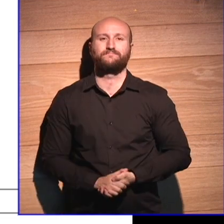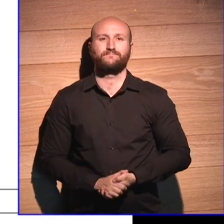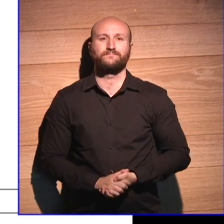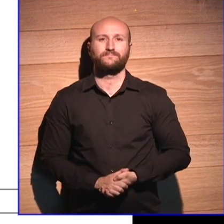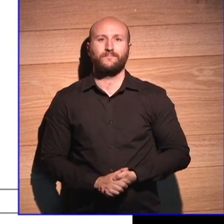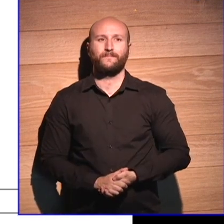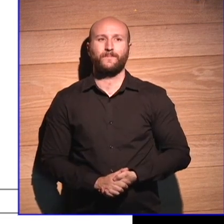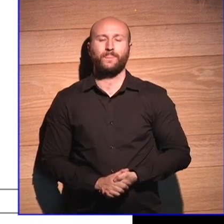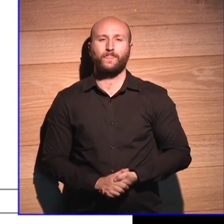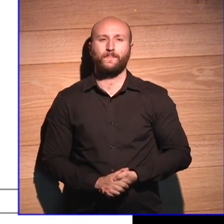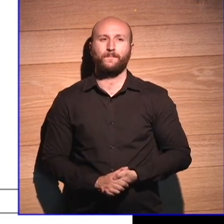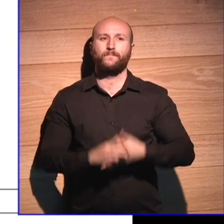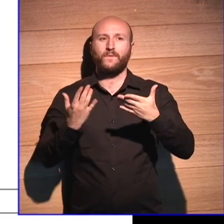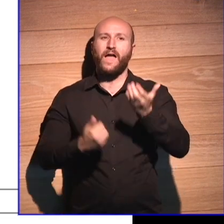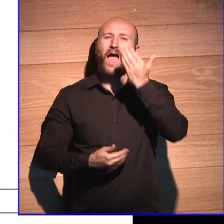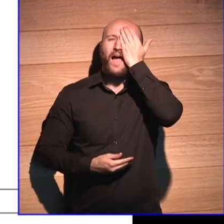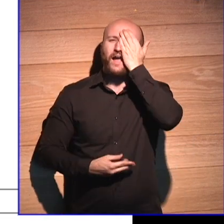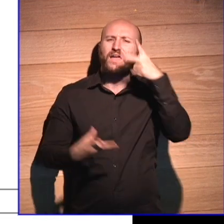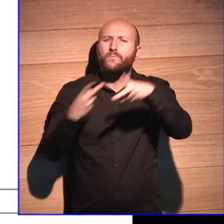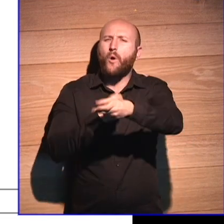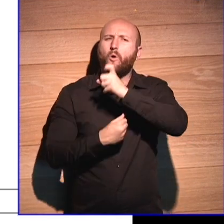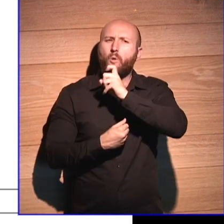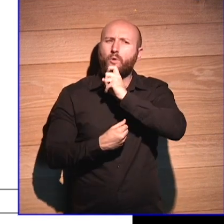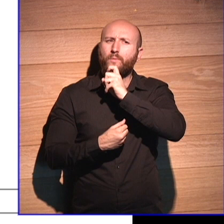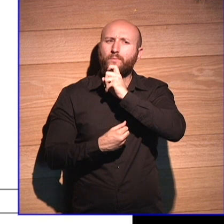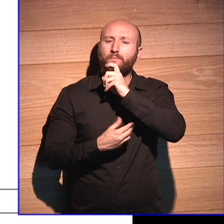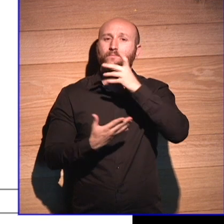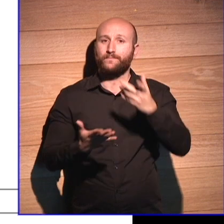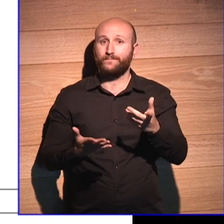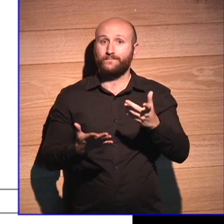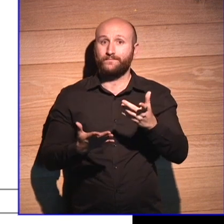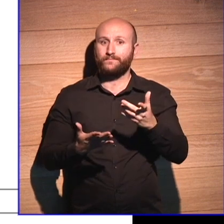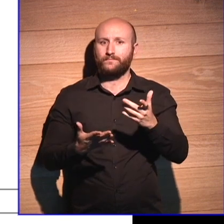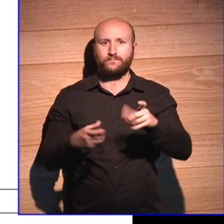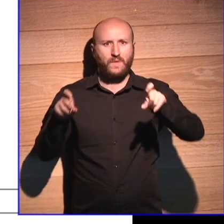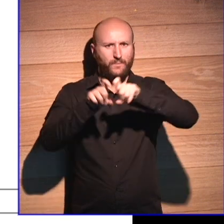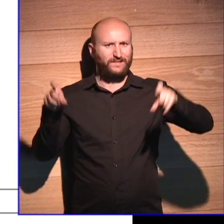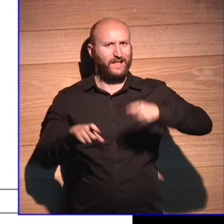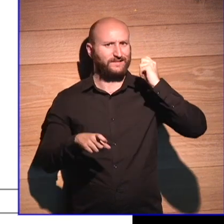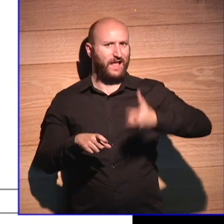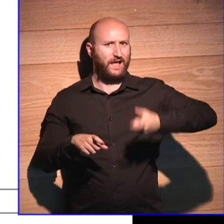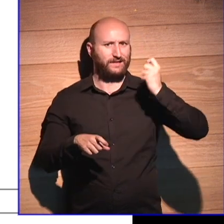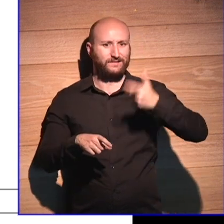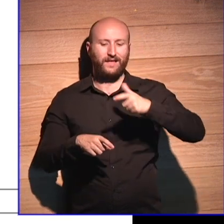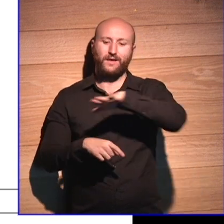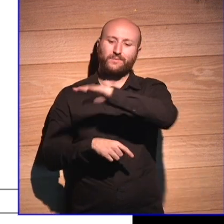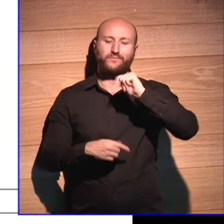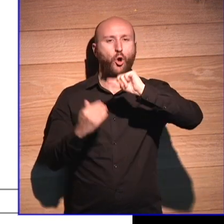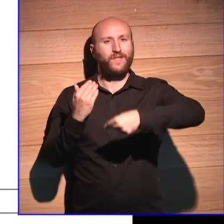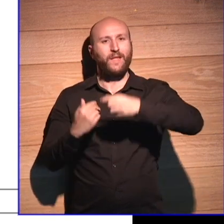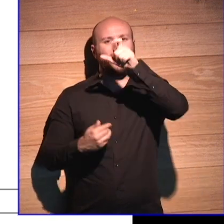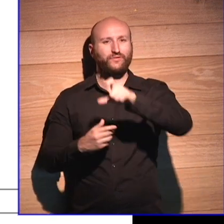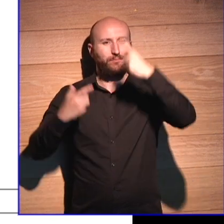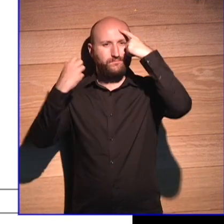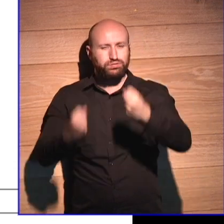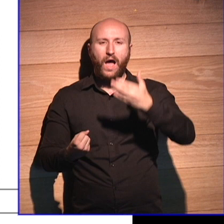¿Cómo puede prevenirse el hacking, el vandalismo? Esto cada vez más las empresas contratan a hackers para que vean